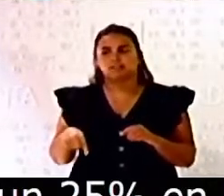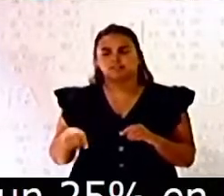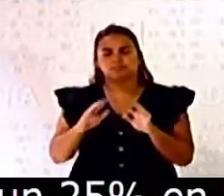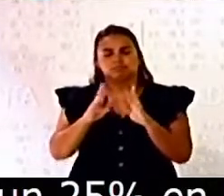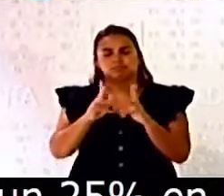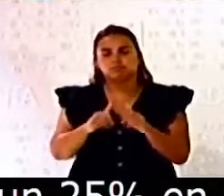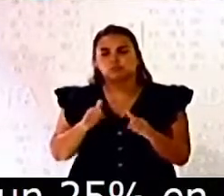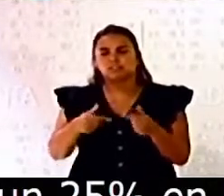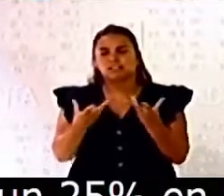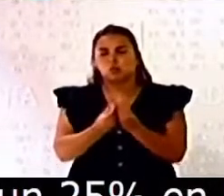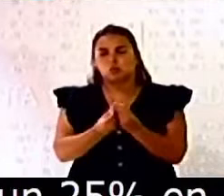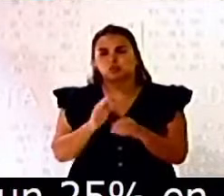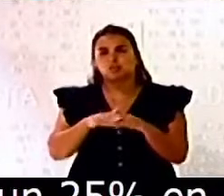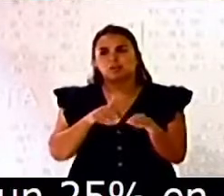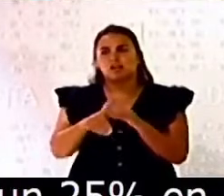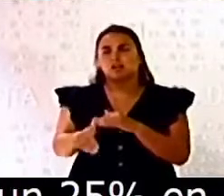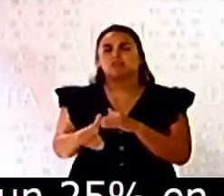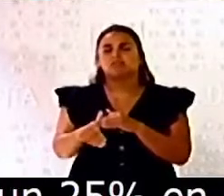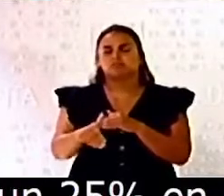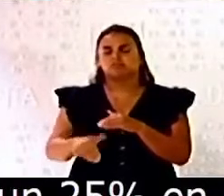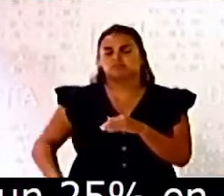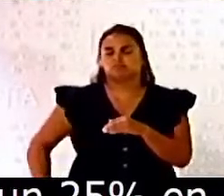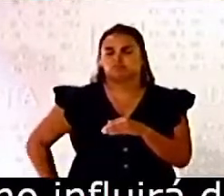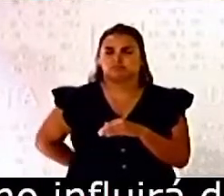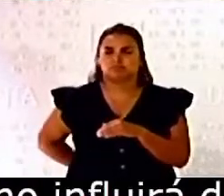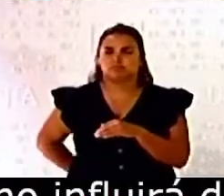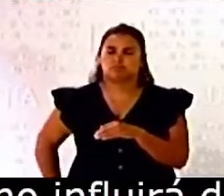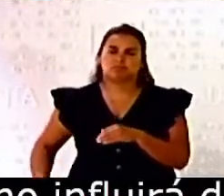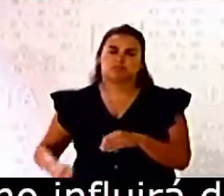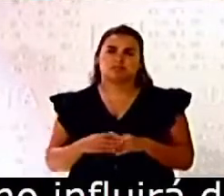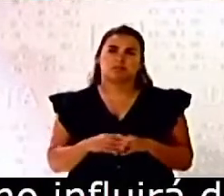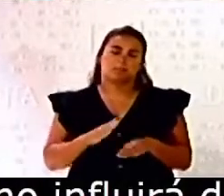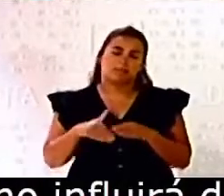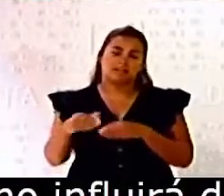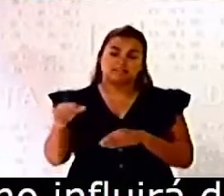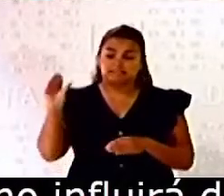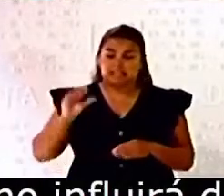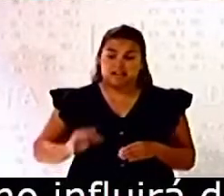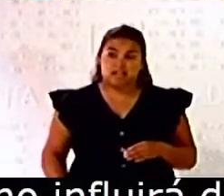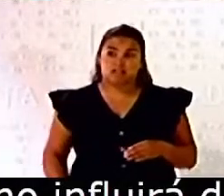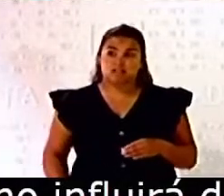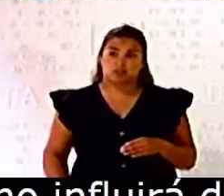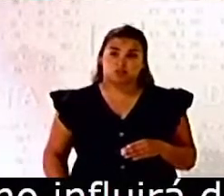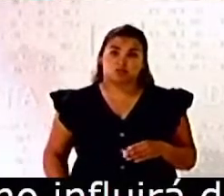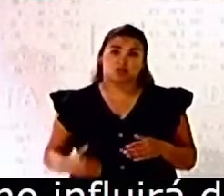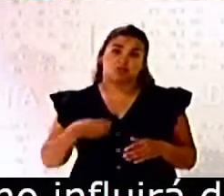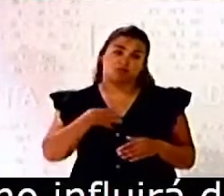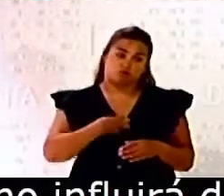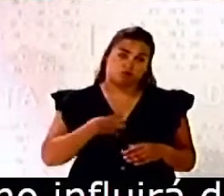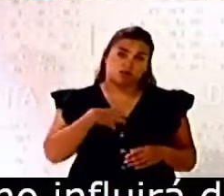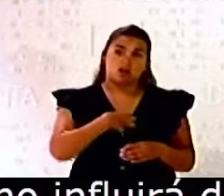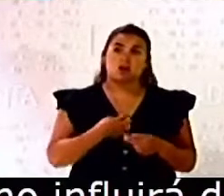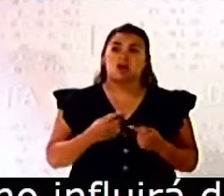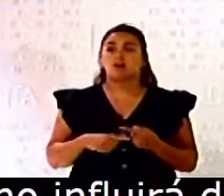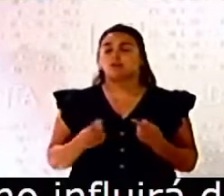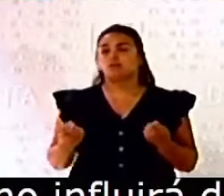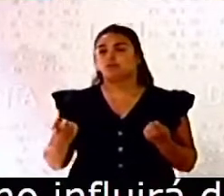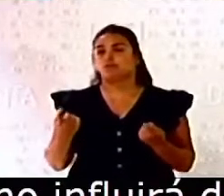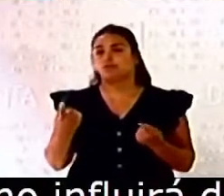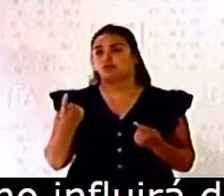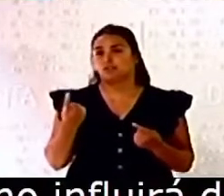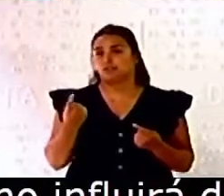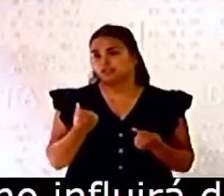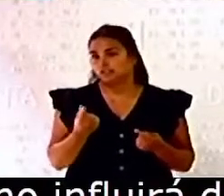Junta de cara a futuro, al alza de los salarios de los funcionarios, en el coste